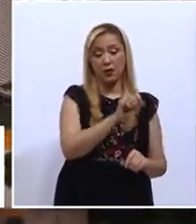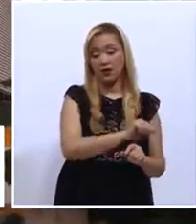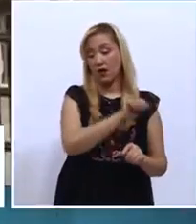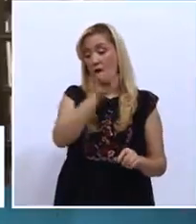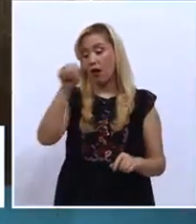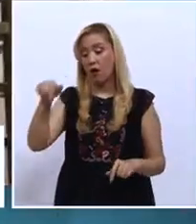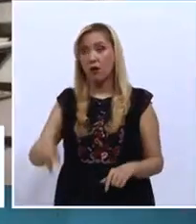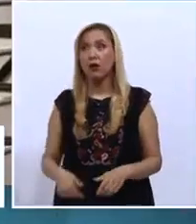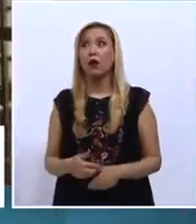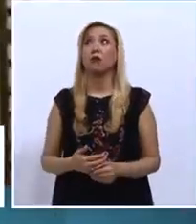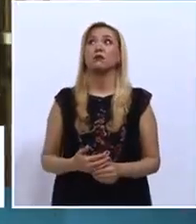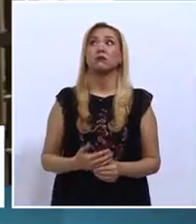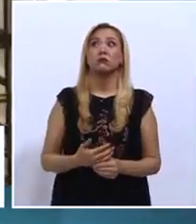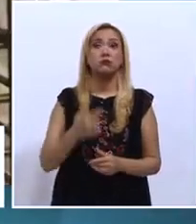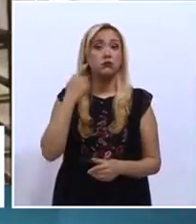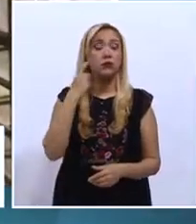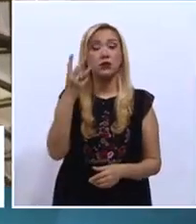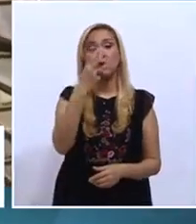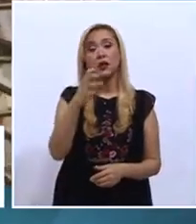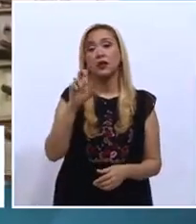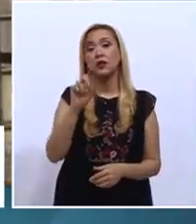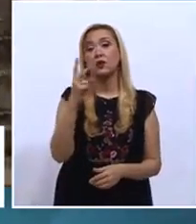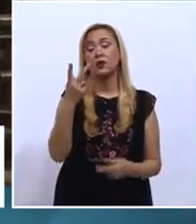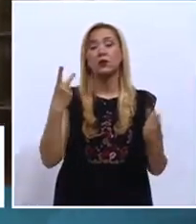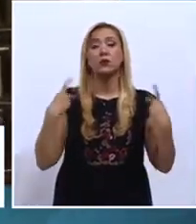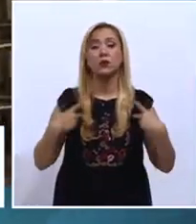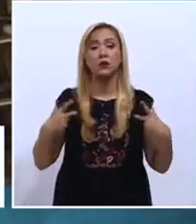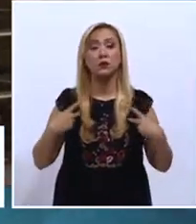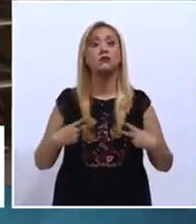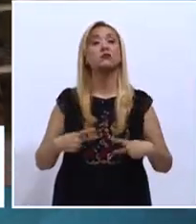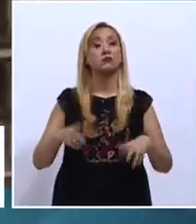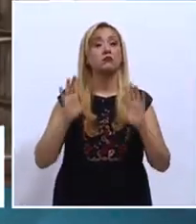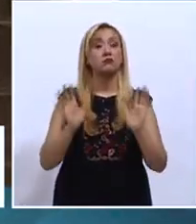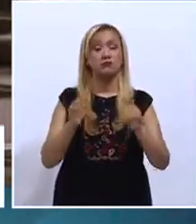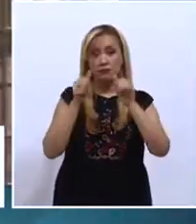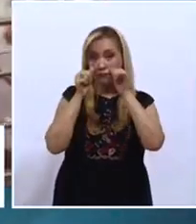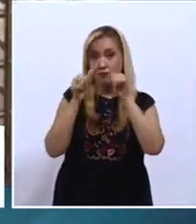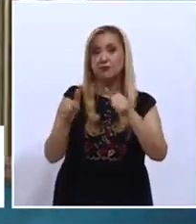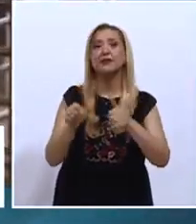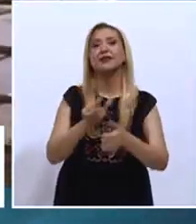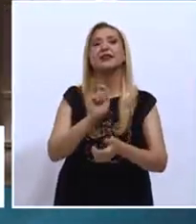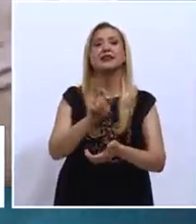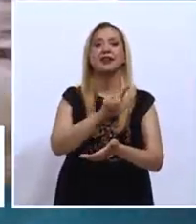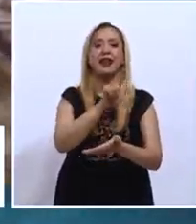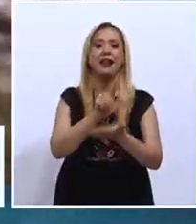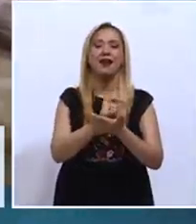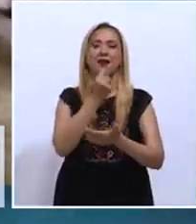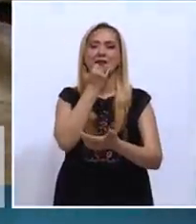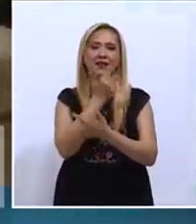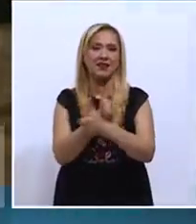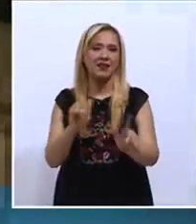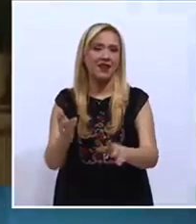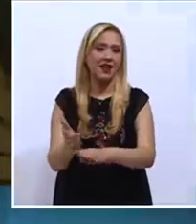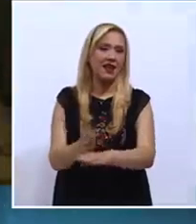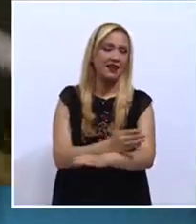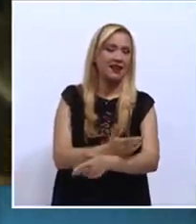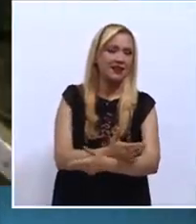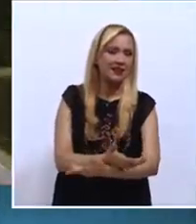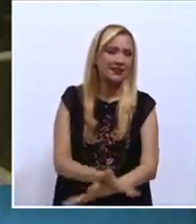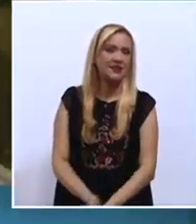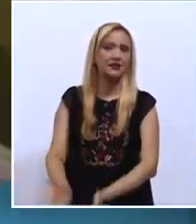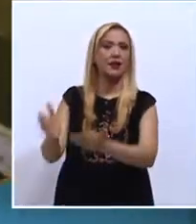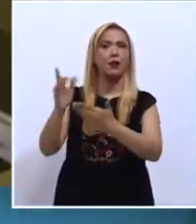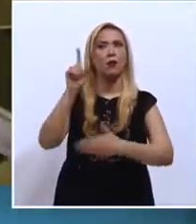un total de 332 personas hayan sido beneficiadas por la ley de amnistía. De ese grupo de mujeres y hombres que